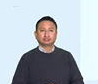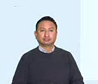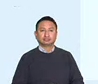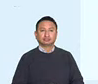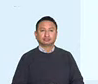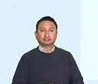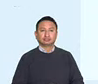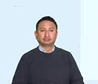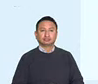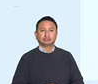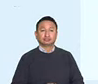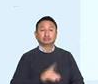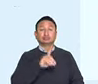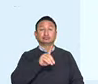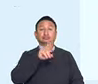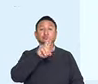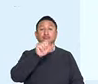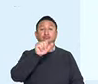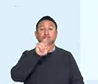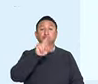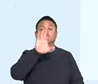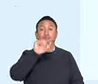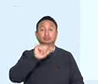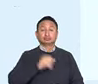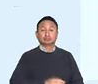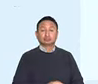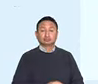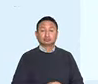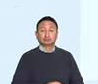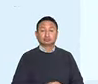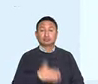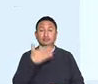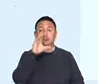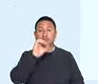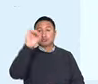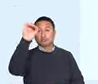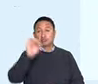Pedro Pablo Duarte, con el porcentaje de